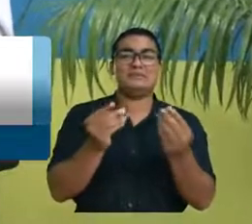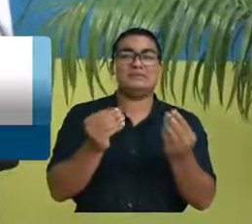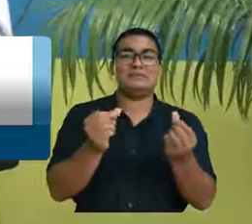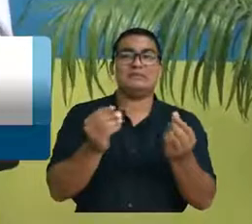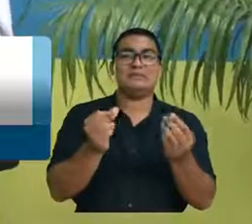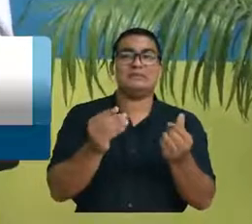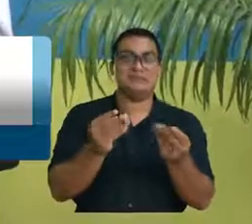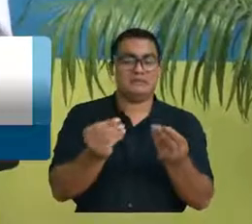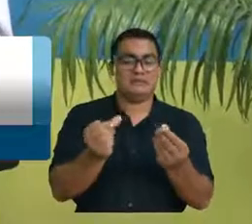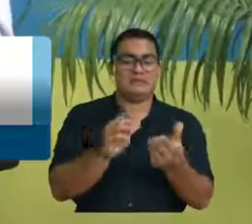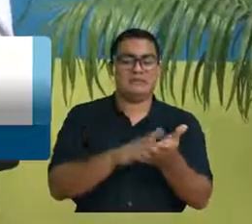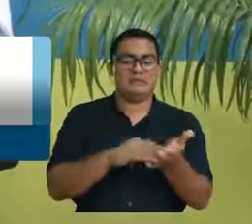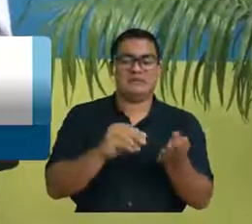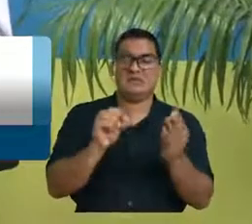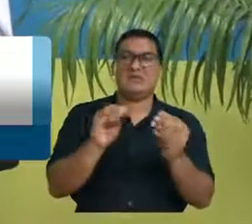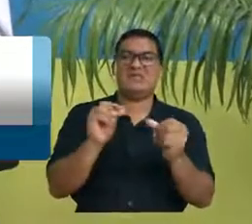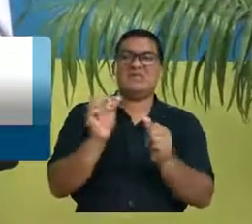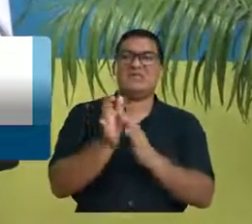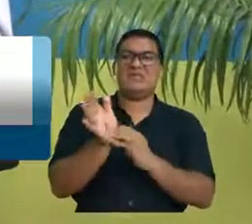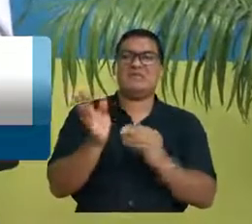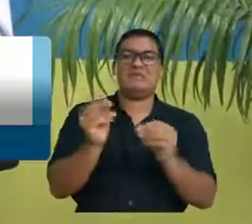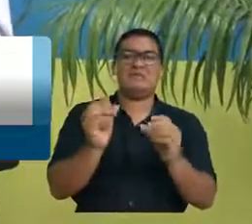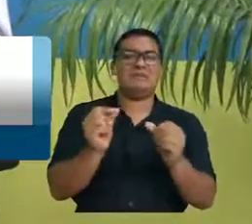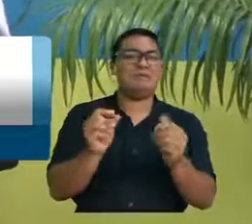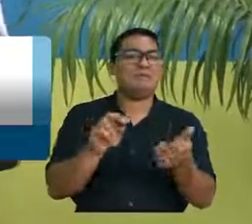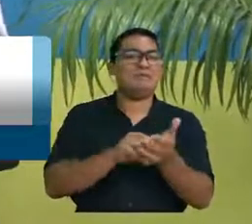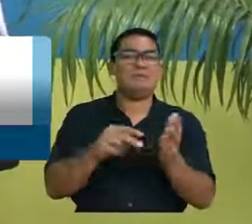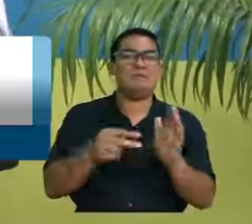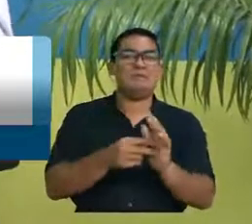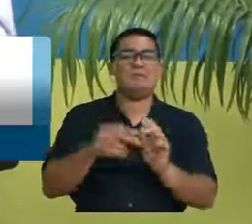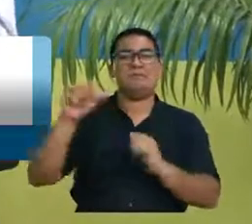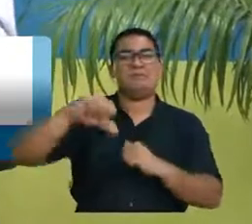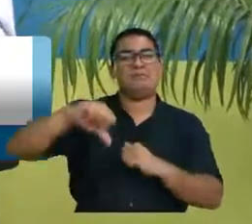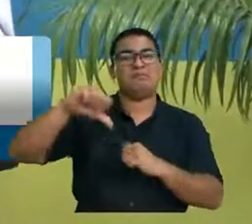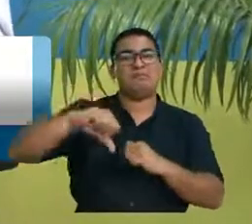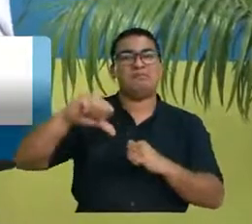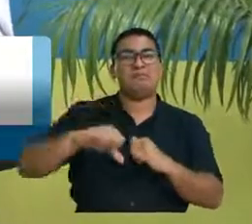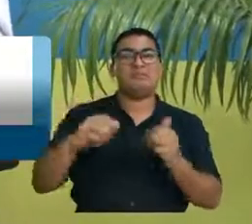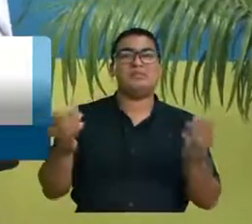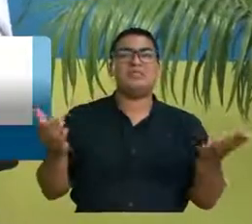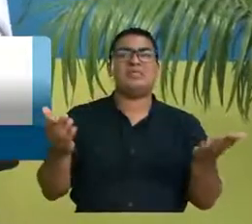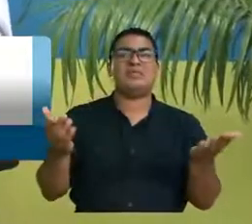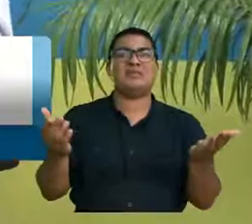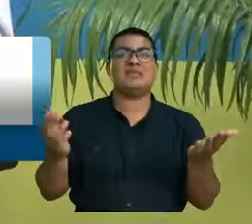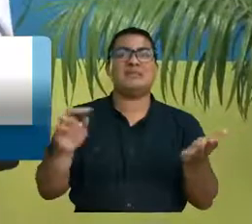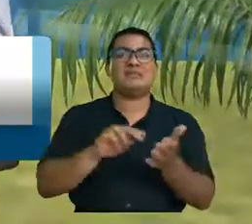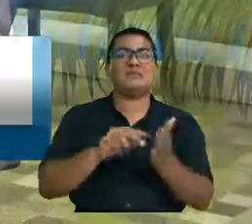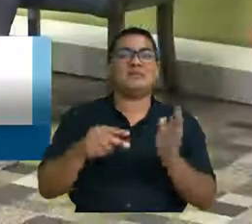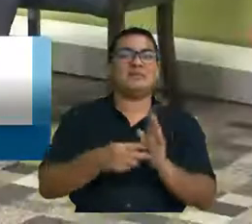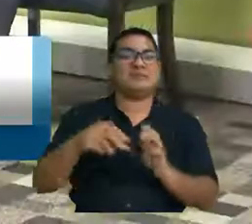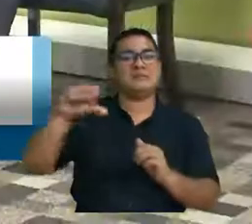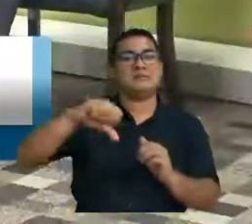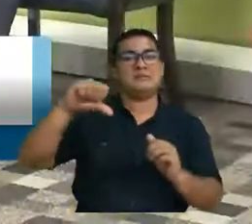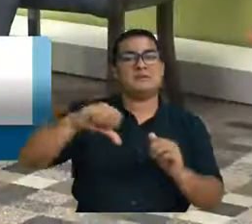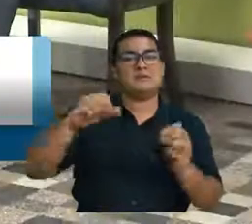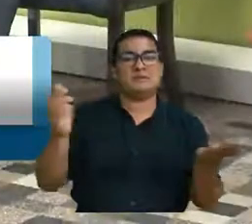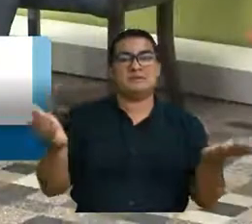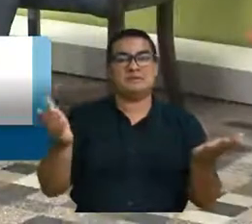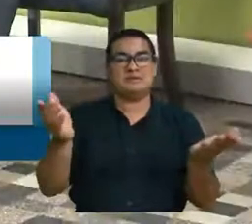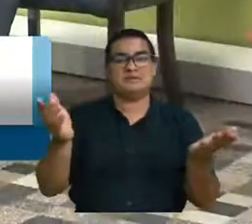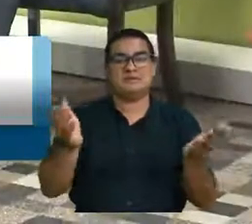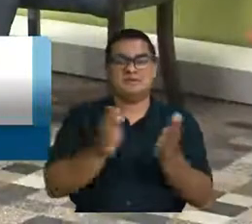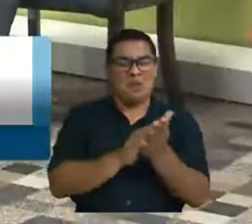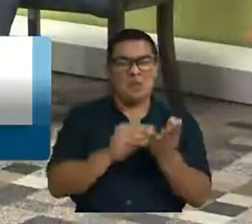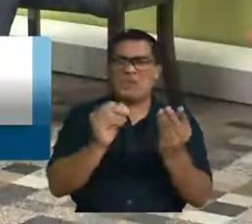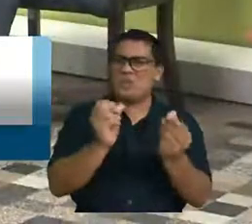Entonces, si vos lo sentís grumoso, pegajoso, ya ese alcohol gel, ya hay que tener ya cierta duda de que sea un alcohol que